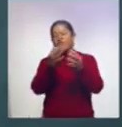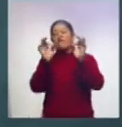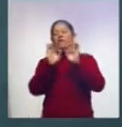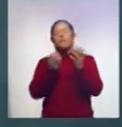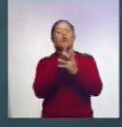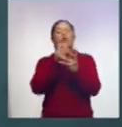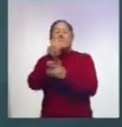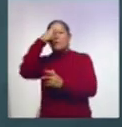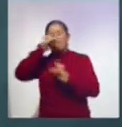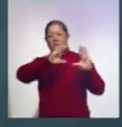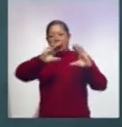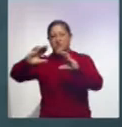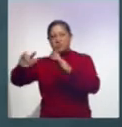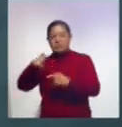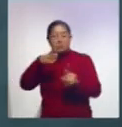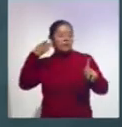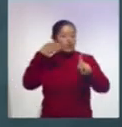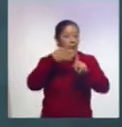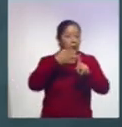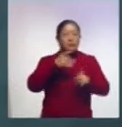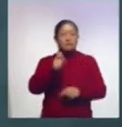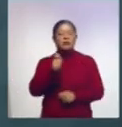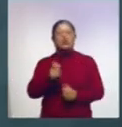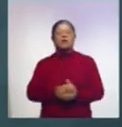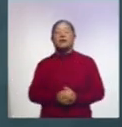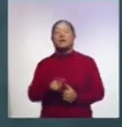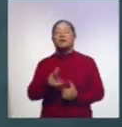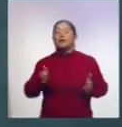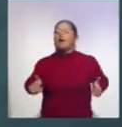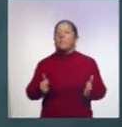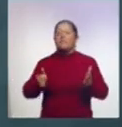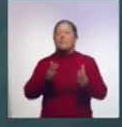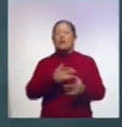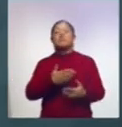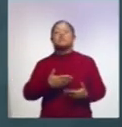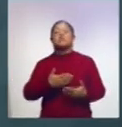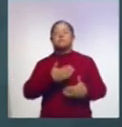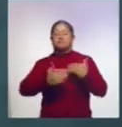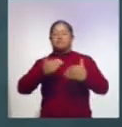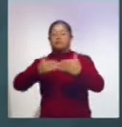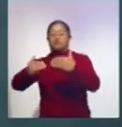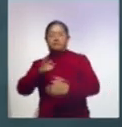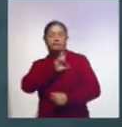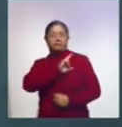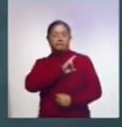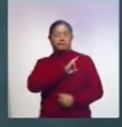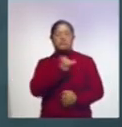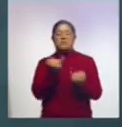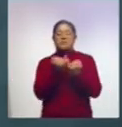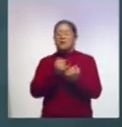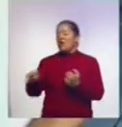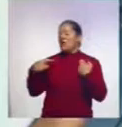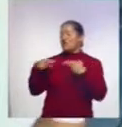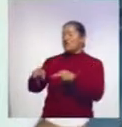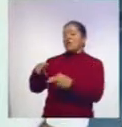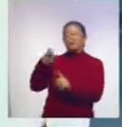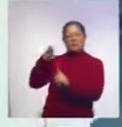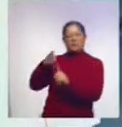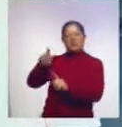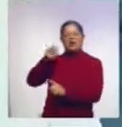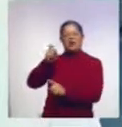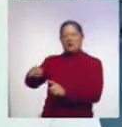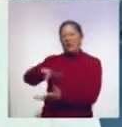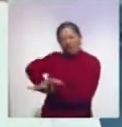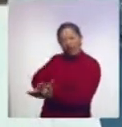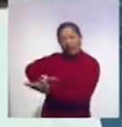la enseñanza. El propósito era en realidad avanzar en la privatización de la educación y someter al magisterio, señaló el mandatario.